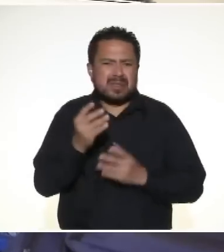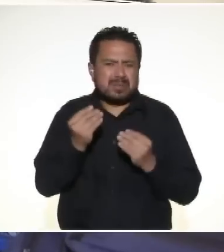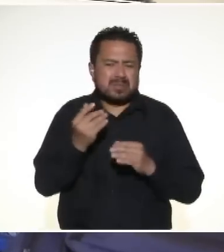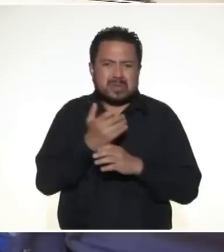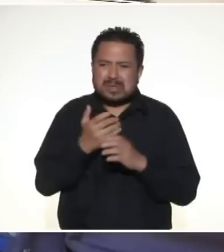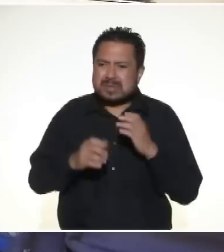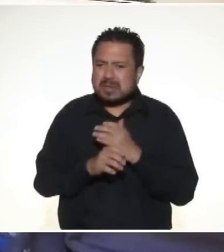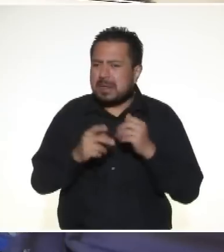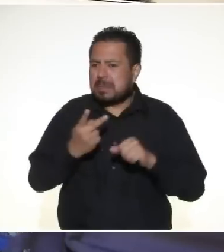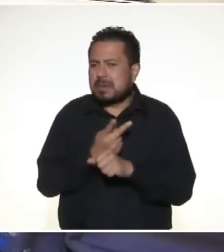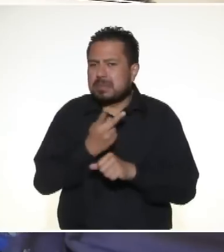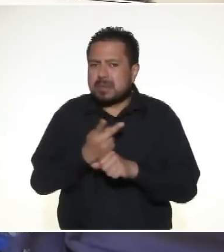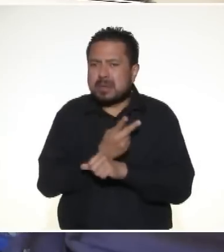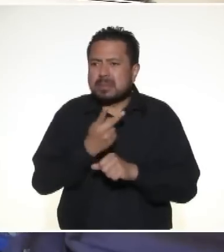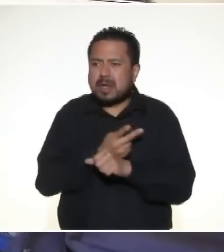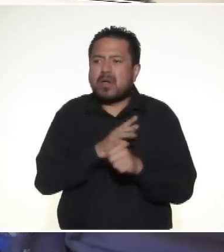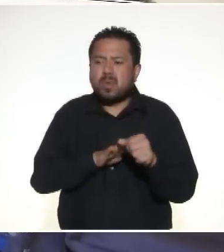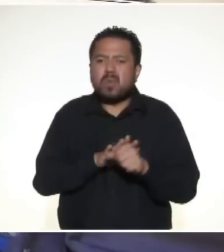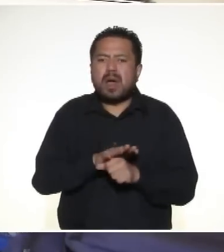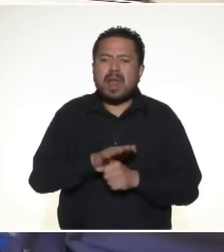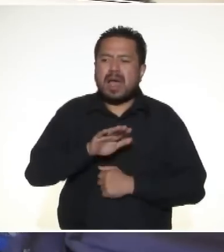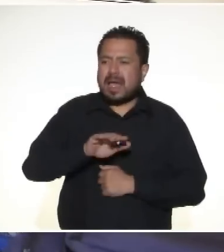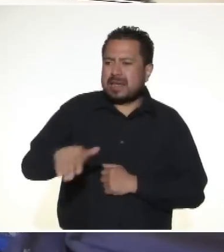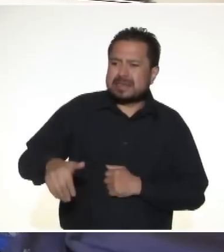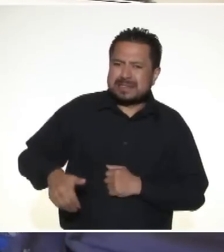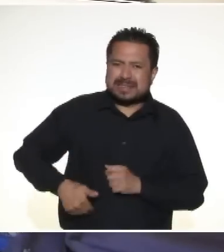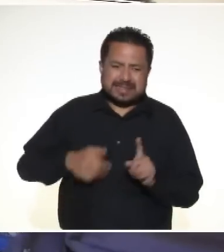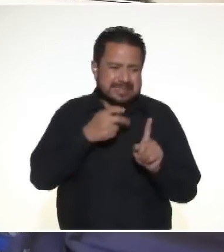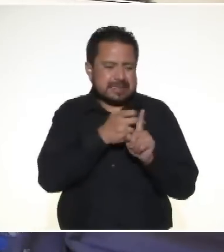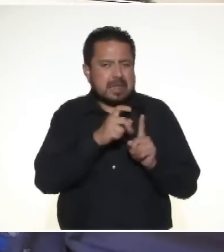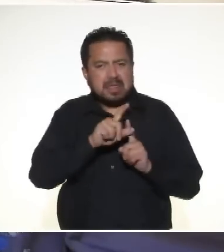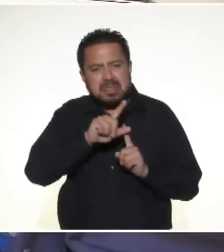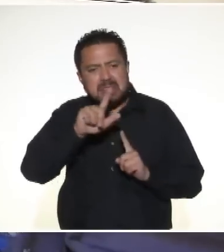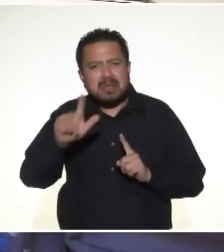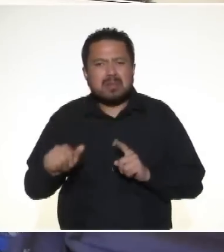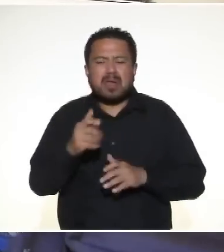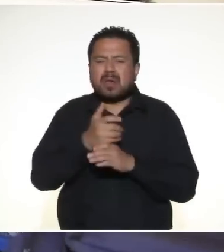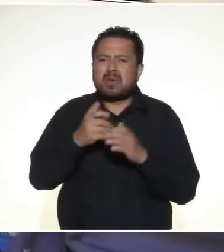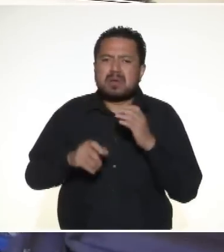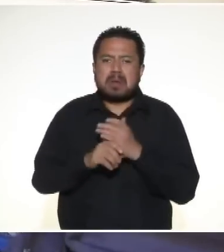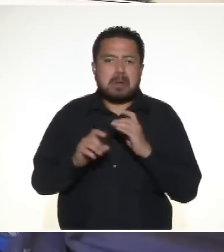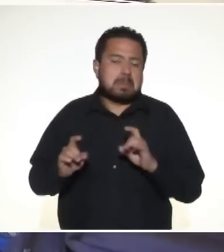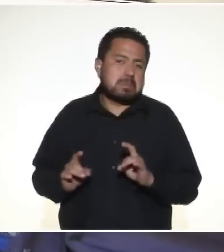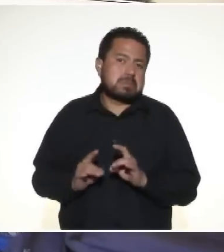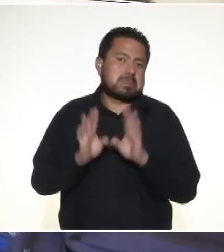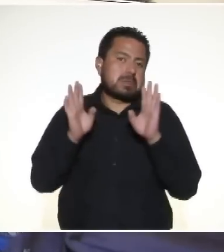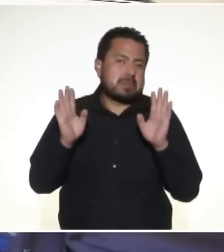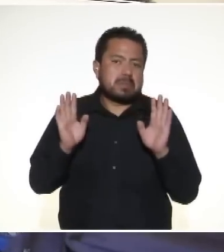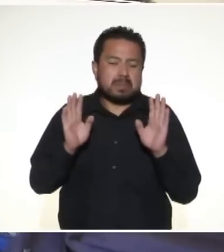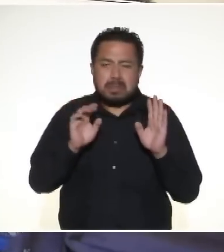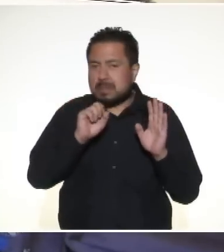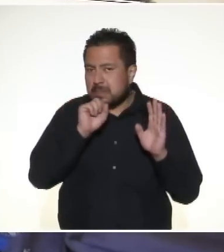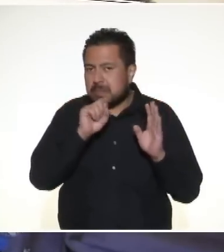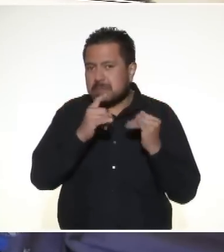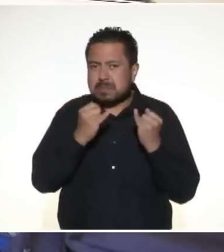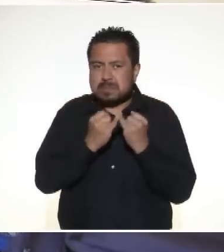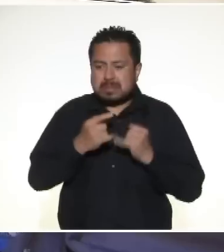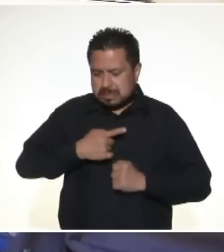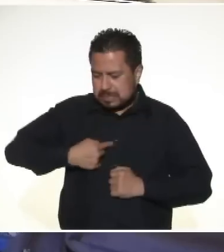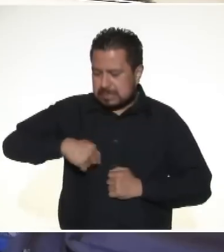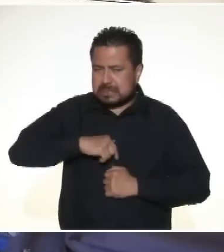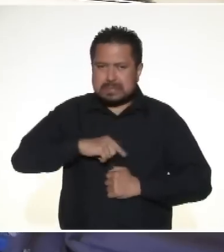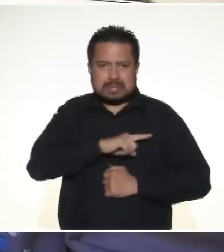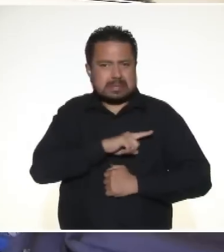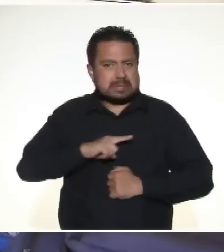cosas. Una de ellas es los accidentes, que al final del día son situaciones imprevistas y que obviamente de nosotros depende